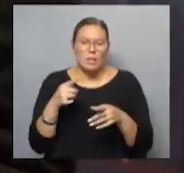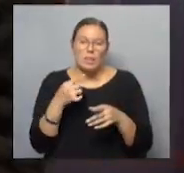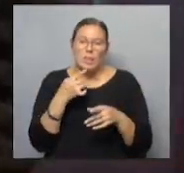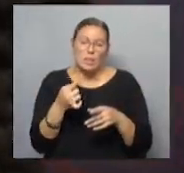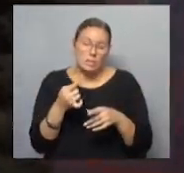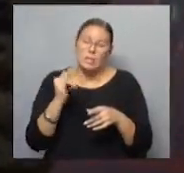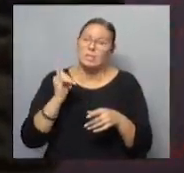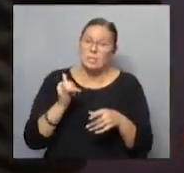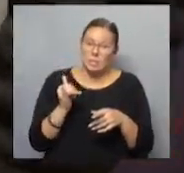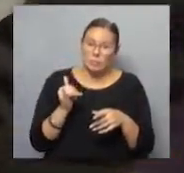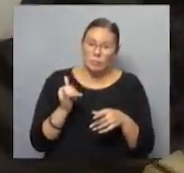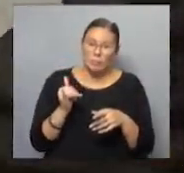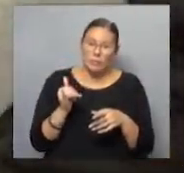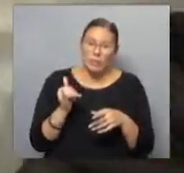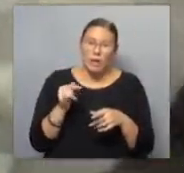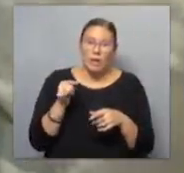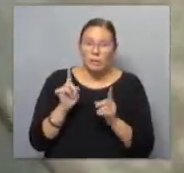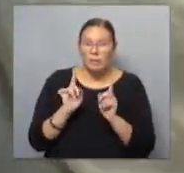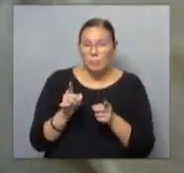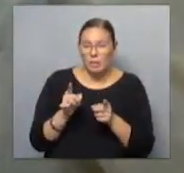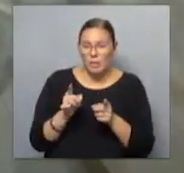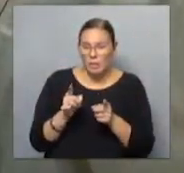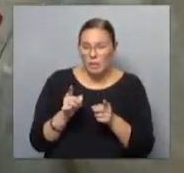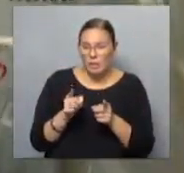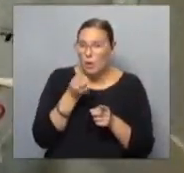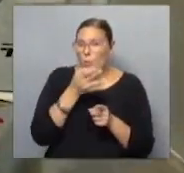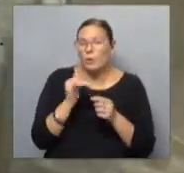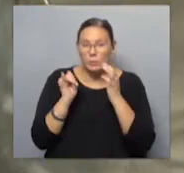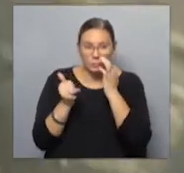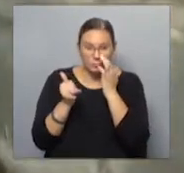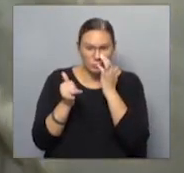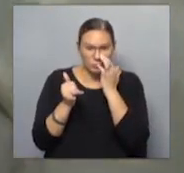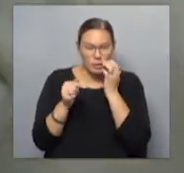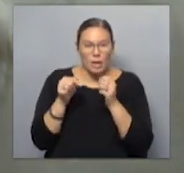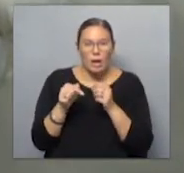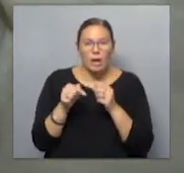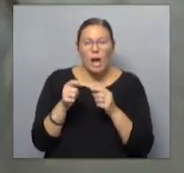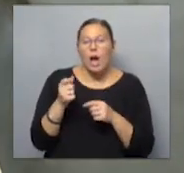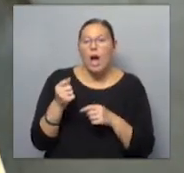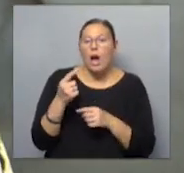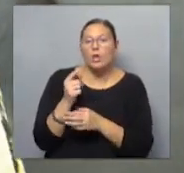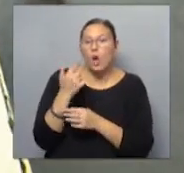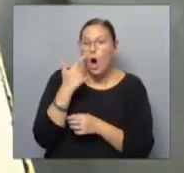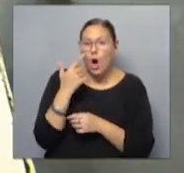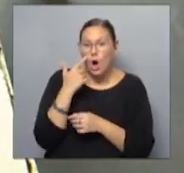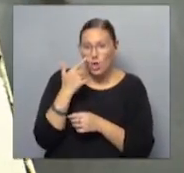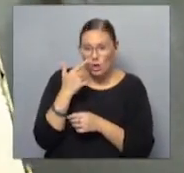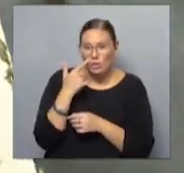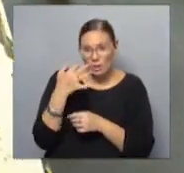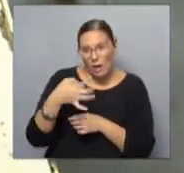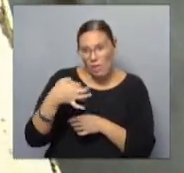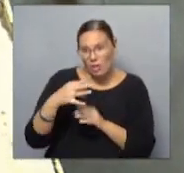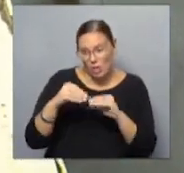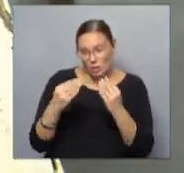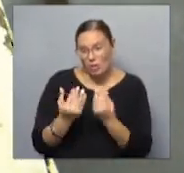eso. Tiene que ver con eso también el éxito, ¿verdad? Sí, acá lo que tiene son muy famosas estas tortas.